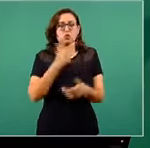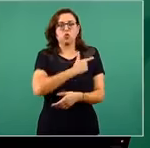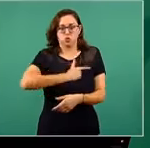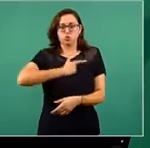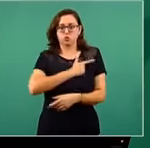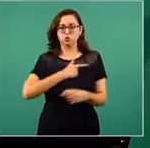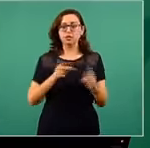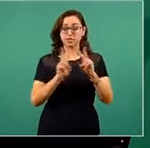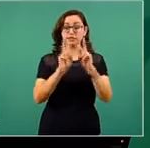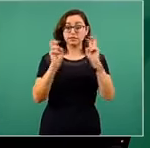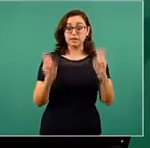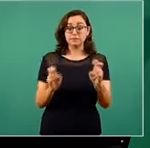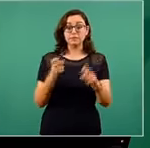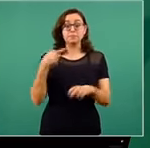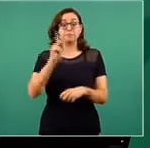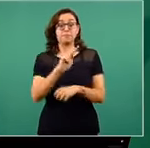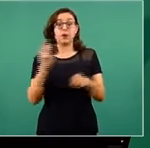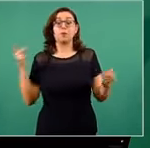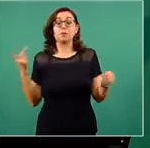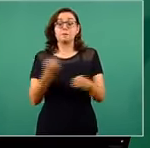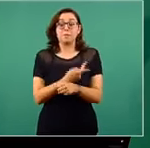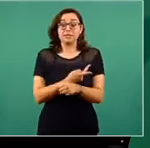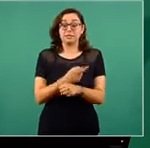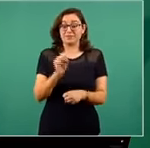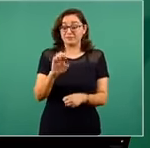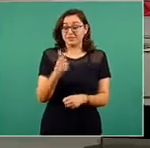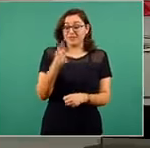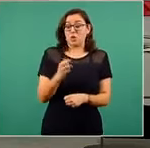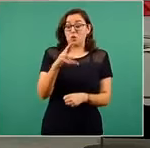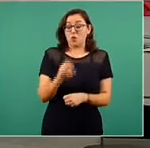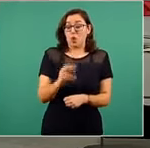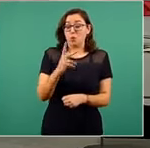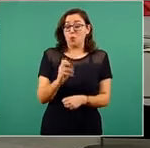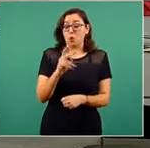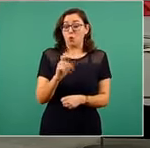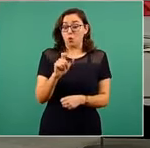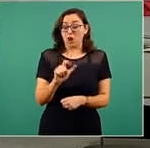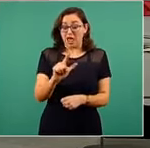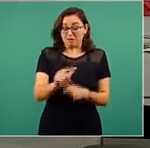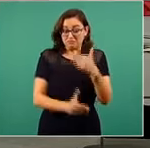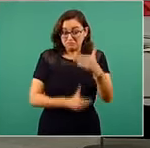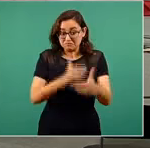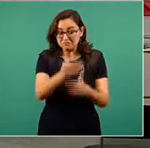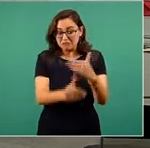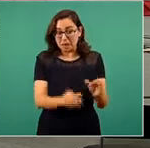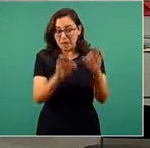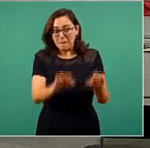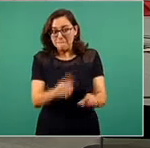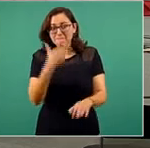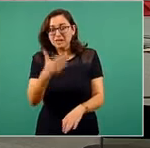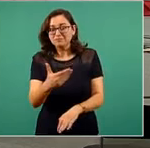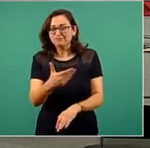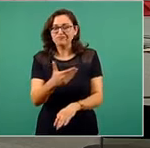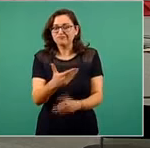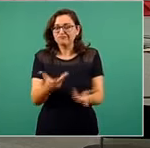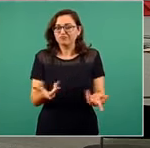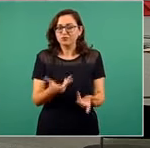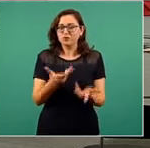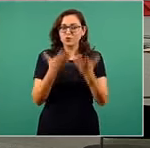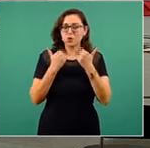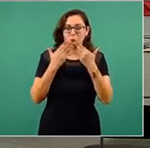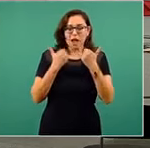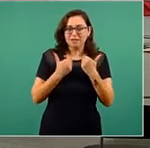Las consecuencias adversas de ese modelo las hemos comentado mucho y las seguiremos comentando, pero aprovecho la pregunta que nos